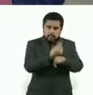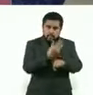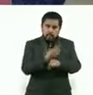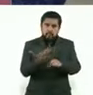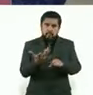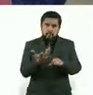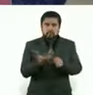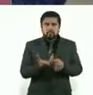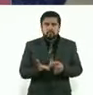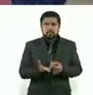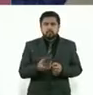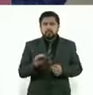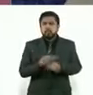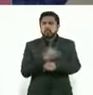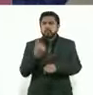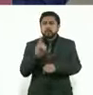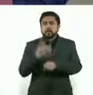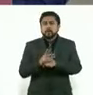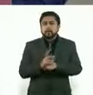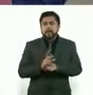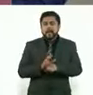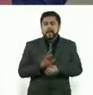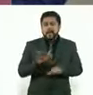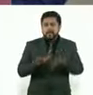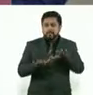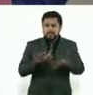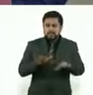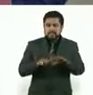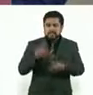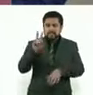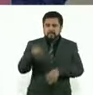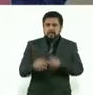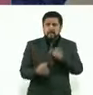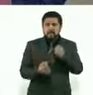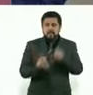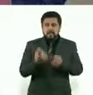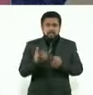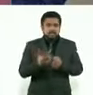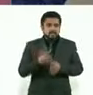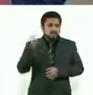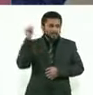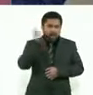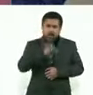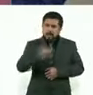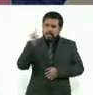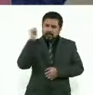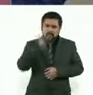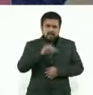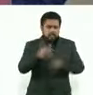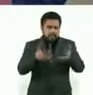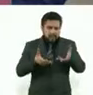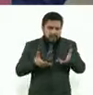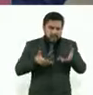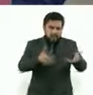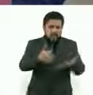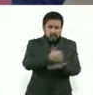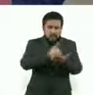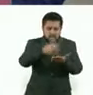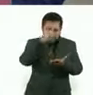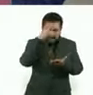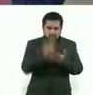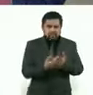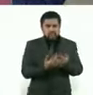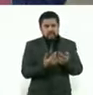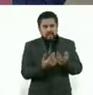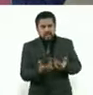bien? Porque pareciera, secretario, que los baches son interminables. La gente se queja mucho por